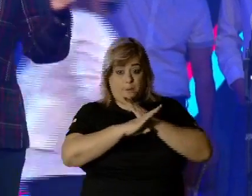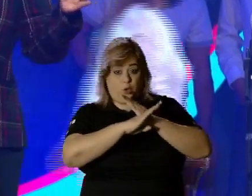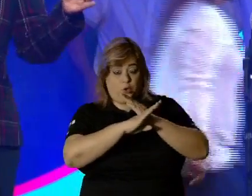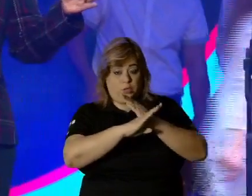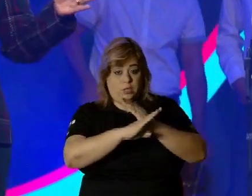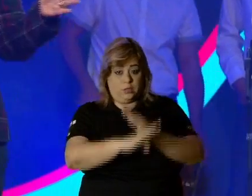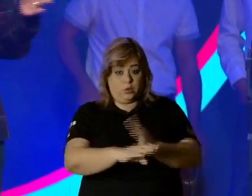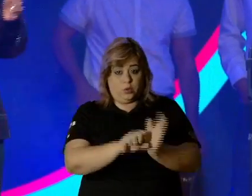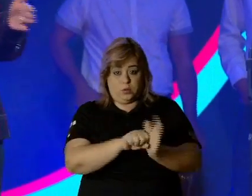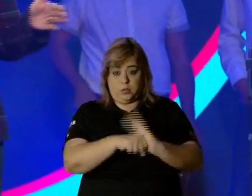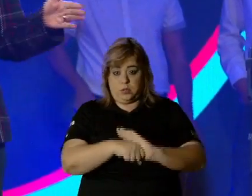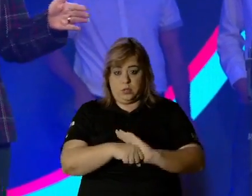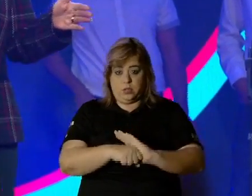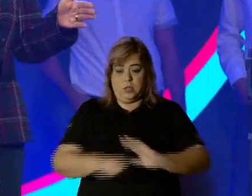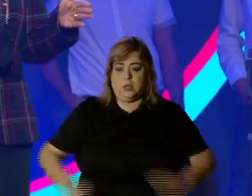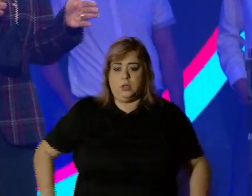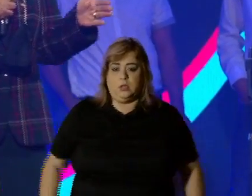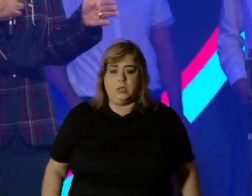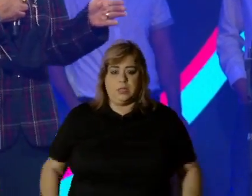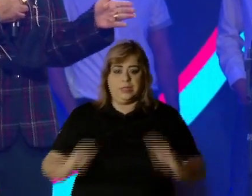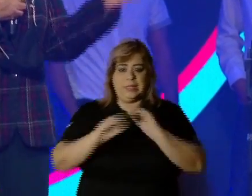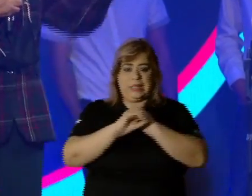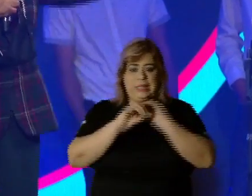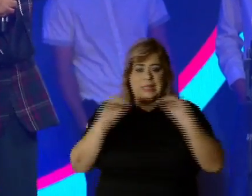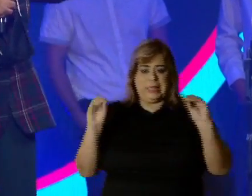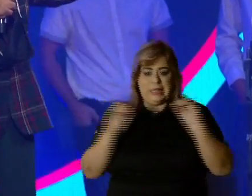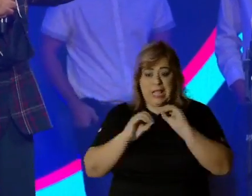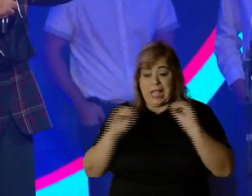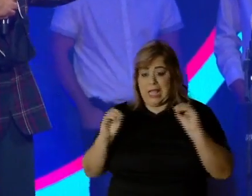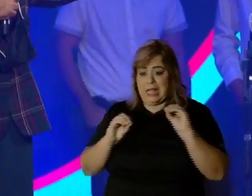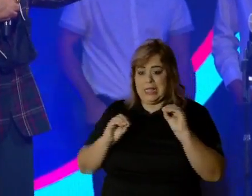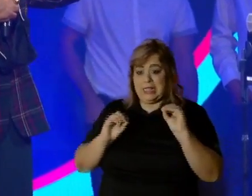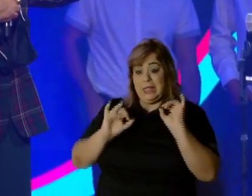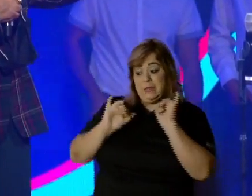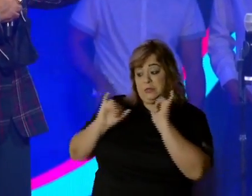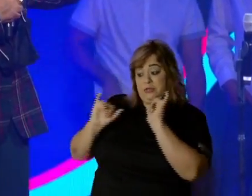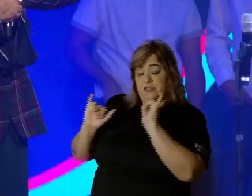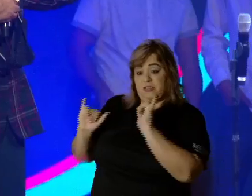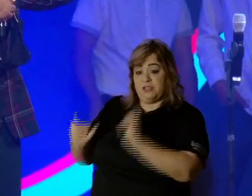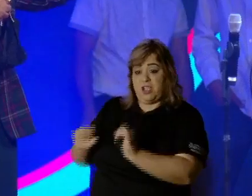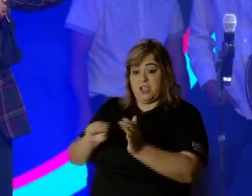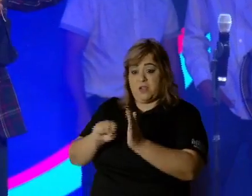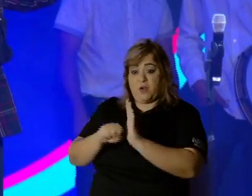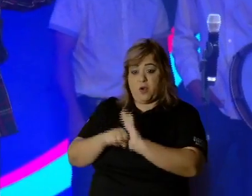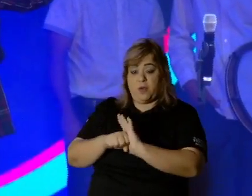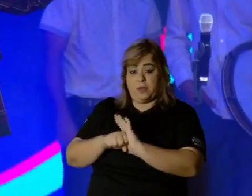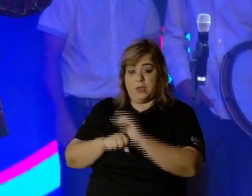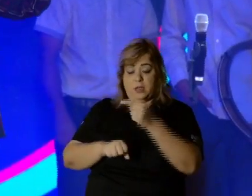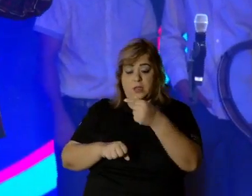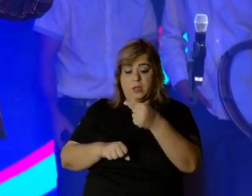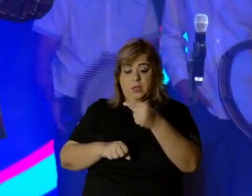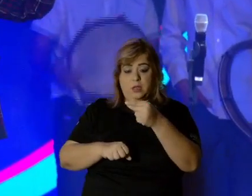no hemos tenido que meternos en cuarentena ninguno, gracias al Padre que nos ha guardado. Y tengo que